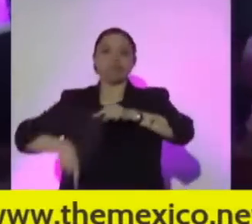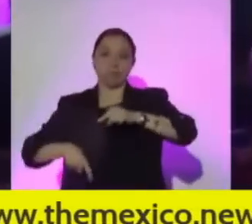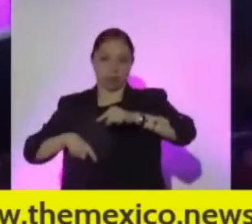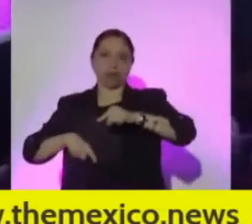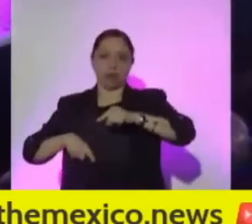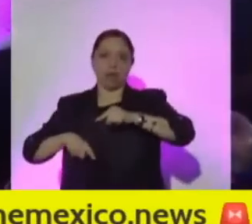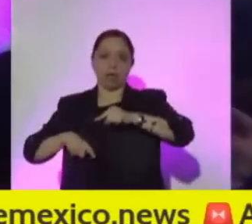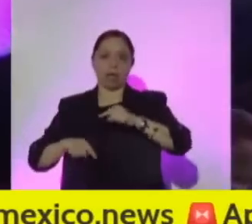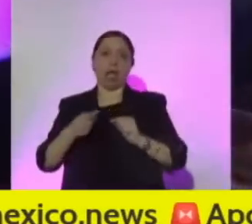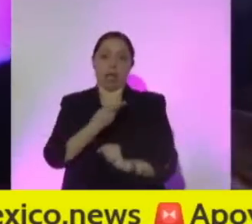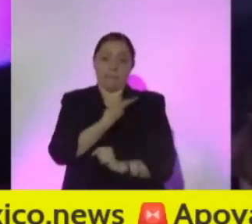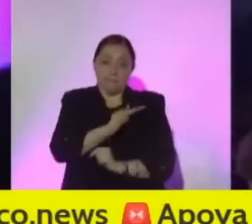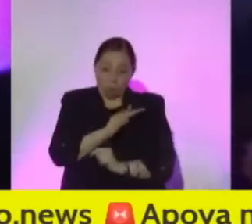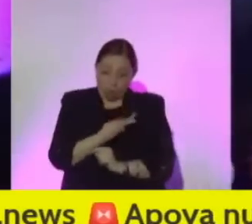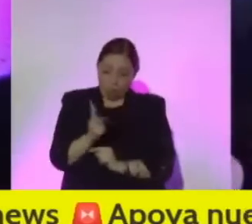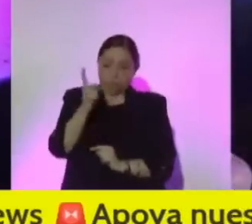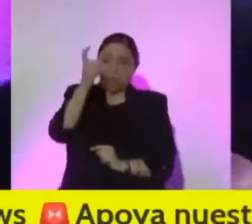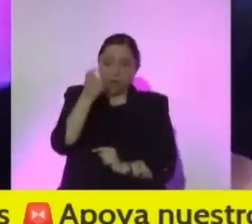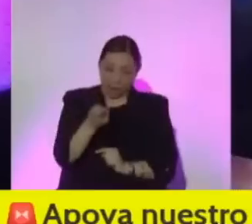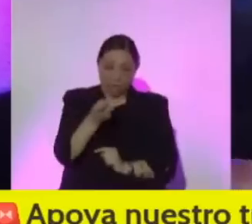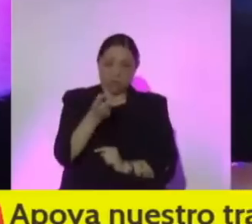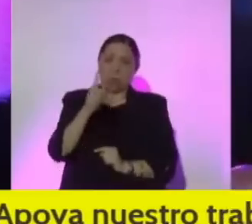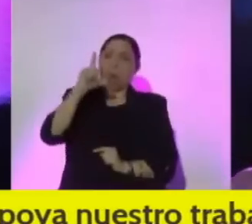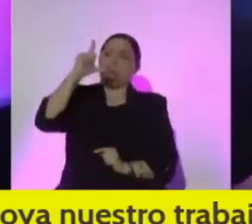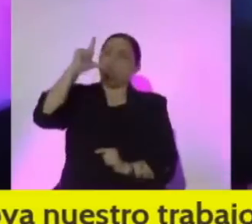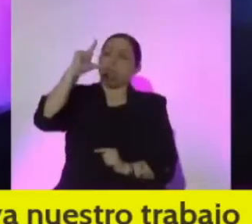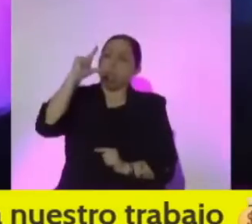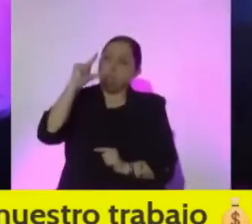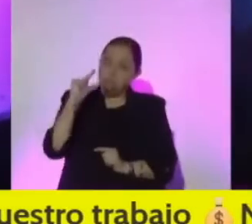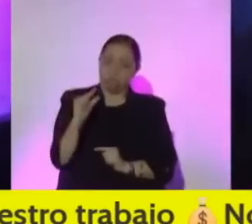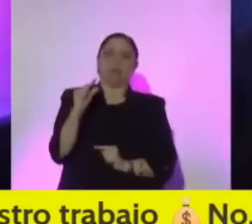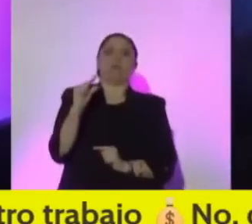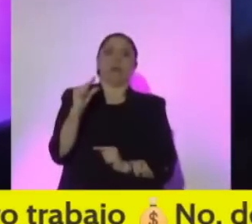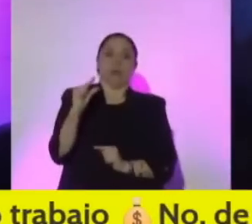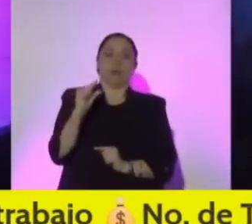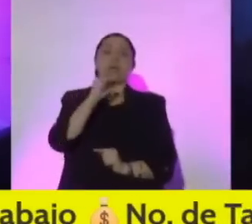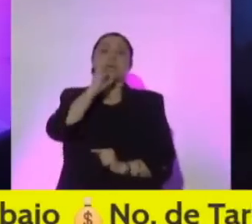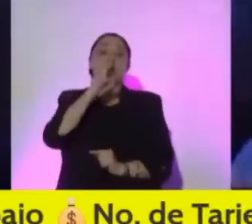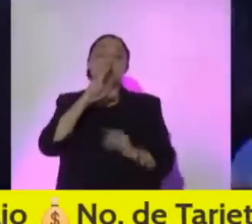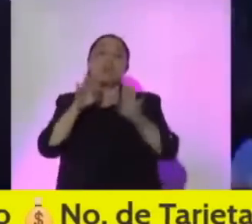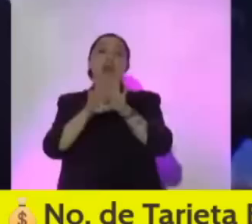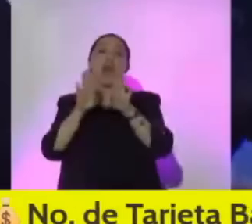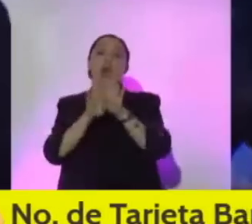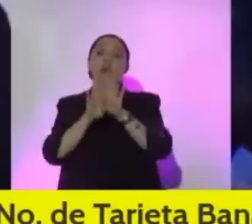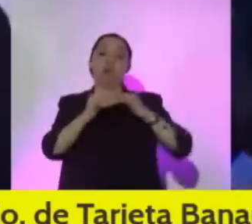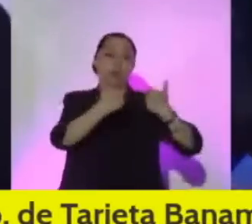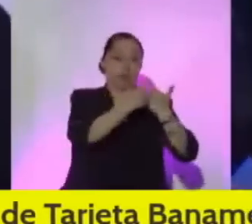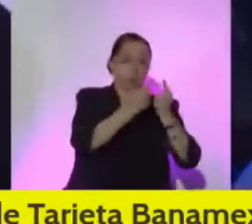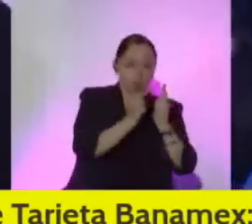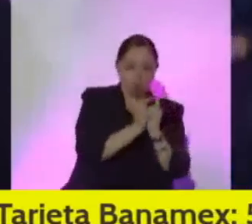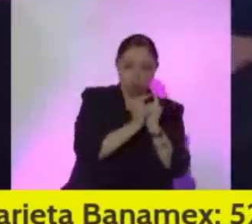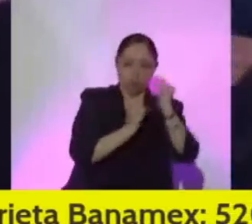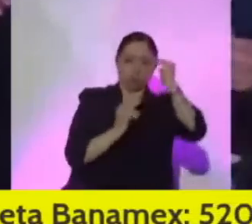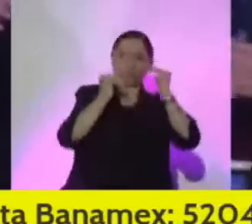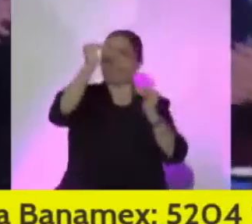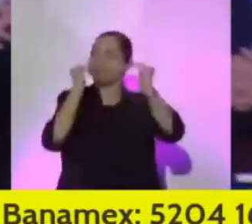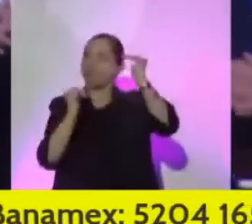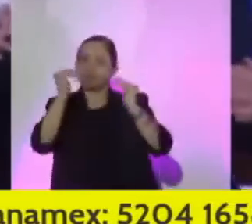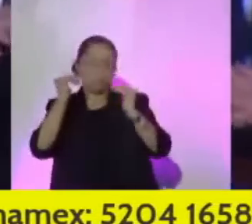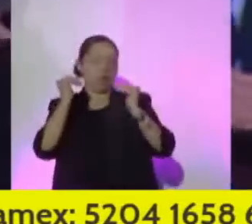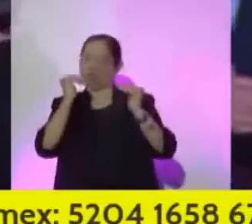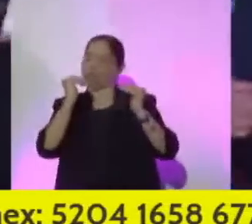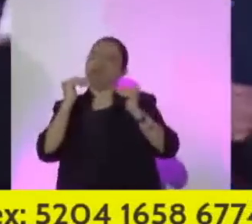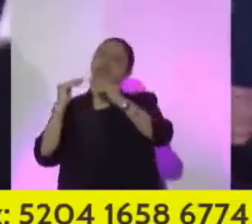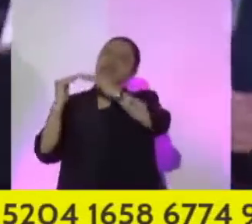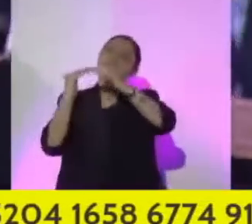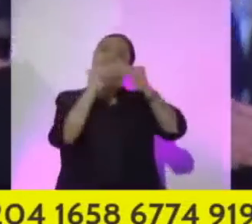pobreza a su mínima expresión y también disminuir las desigualdades un país de clases medias es aquel donde